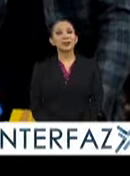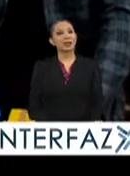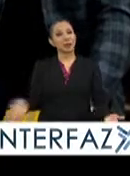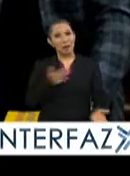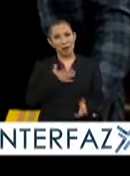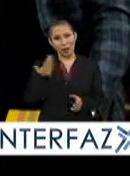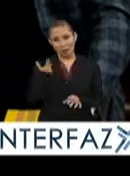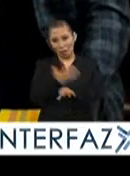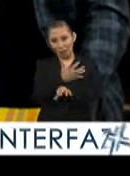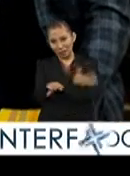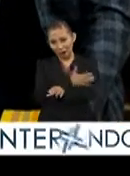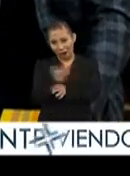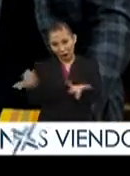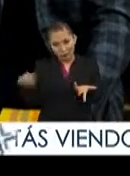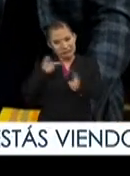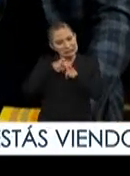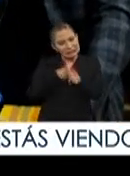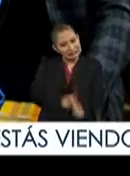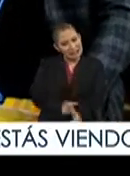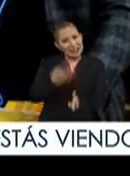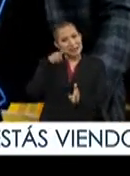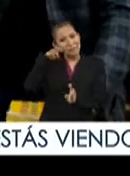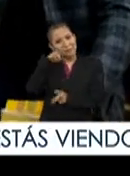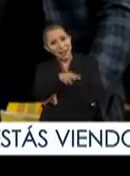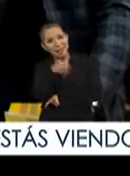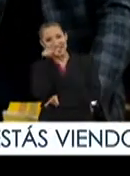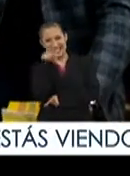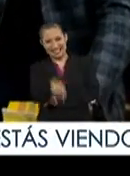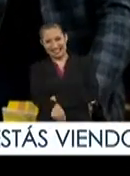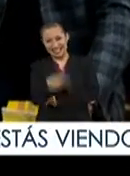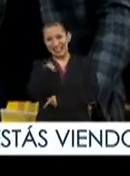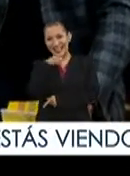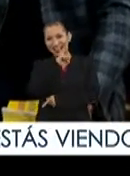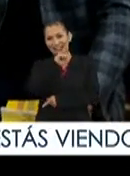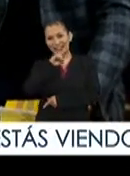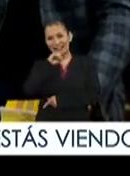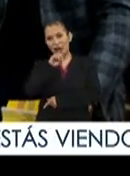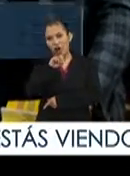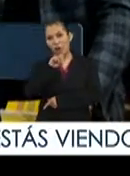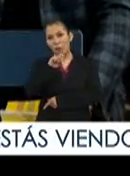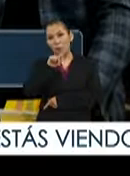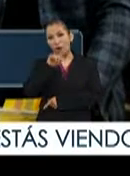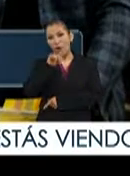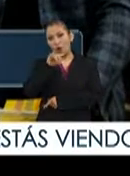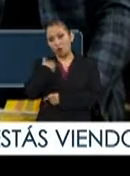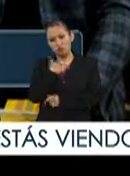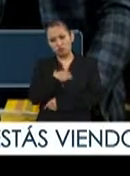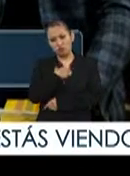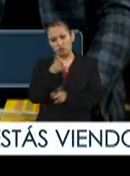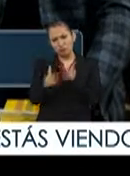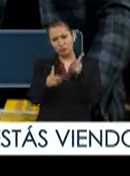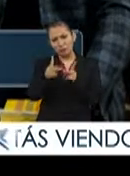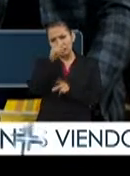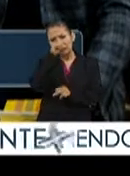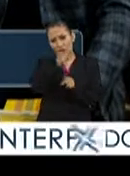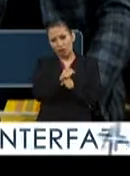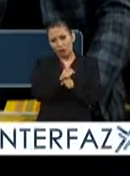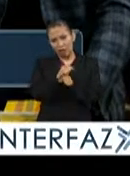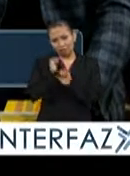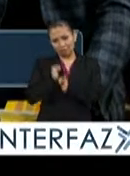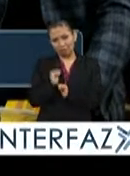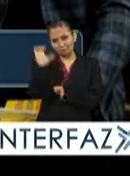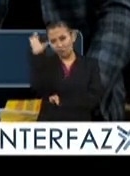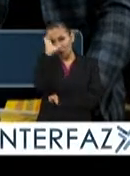Pues qué bueno que nos acompañan, nos mantienen siguiendo aquí desde Sao Paulo, muy contentos de estar platicando con el secretario de Estado